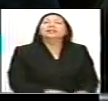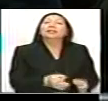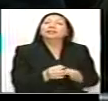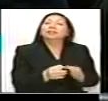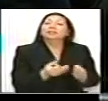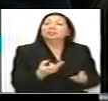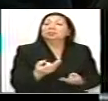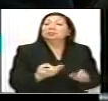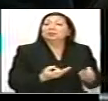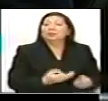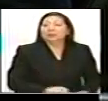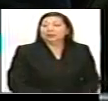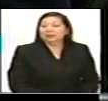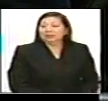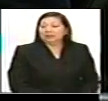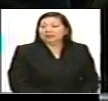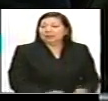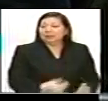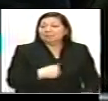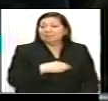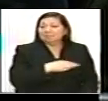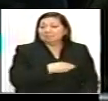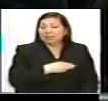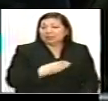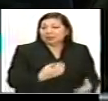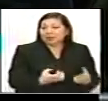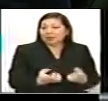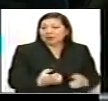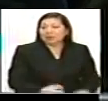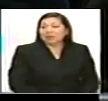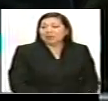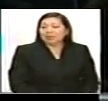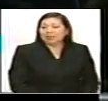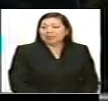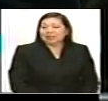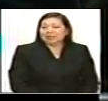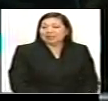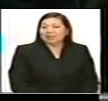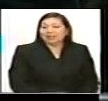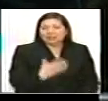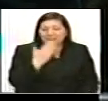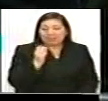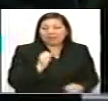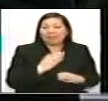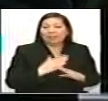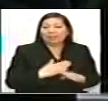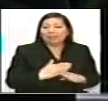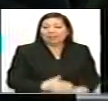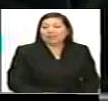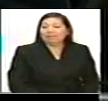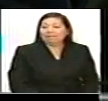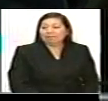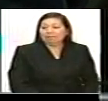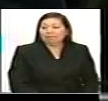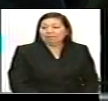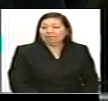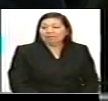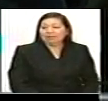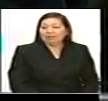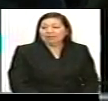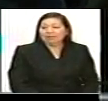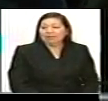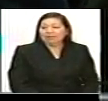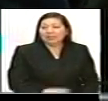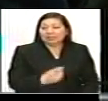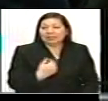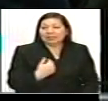los presupuestos ante el Ministerio de Economía con un buen plan, saber defenderlo, y se